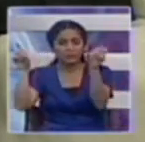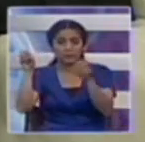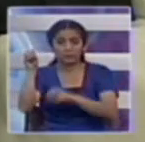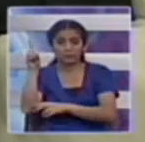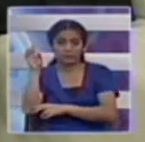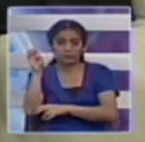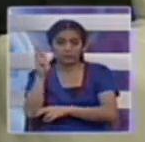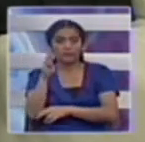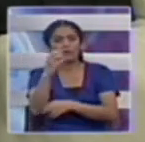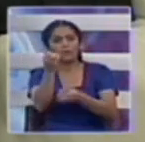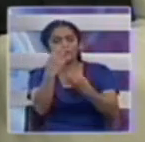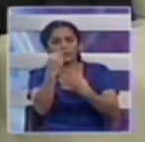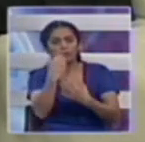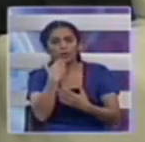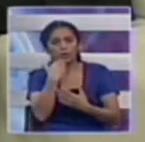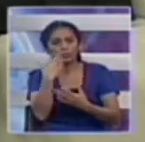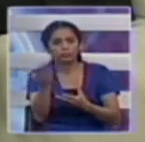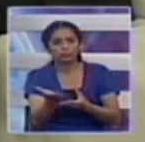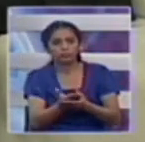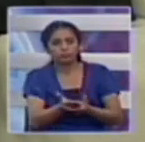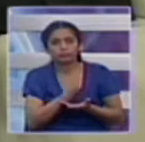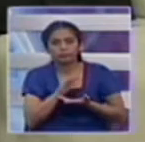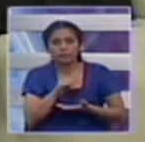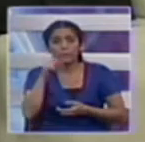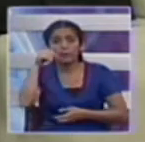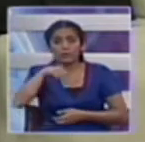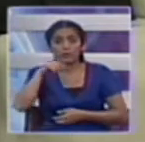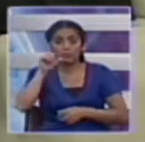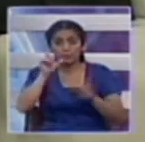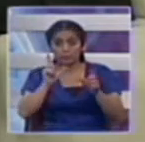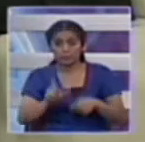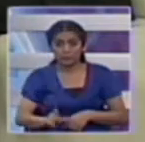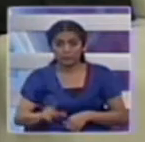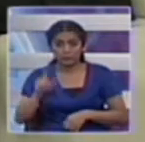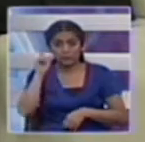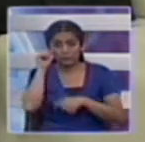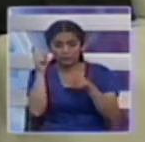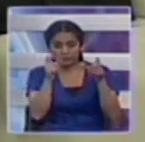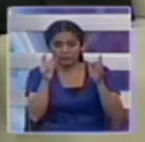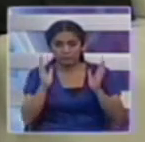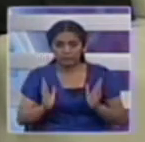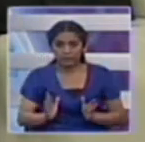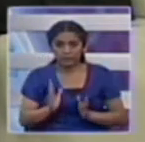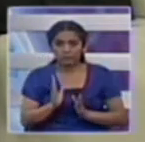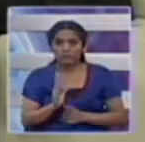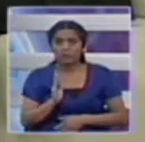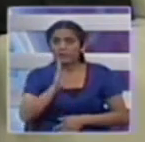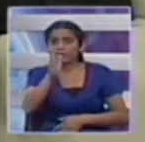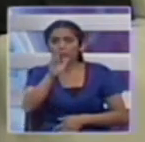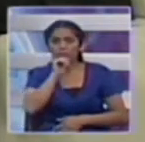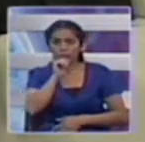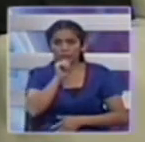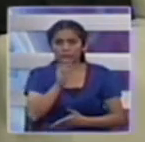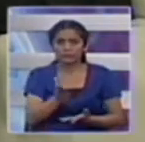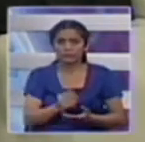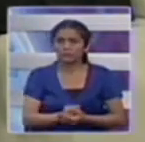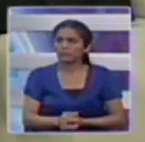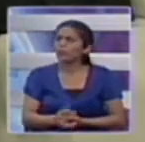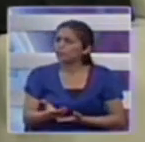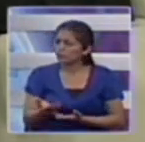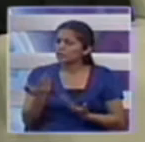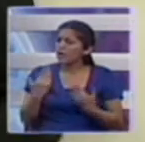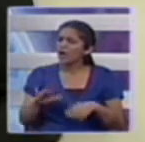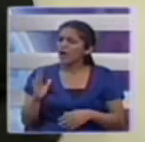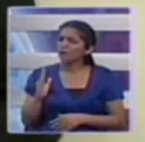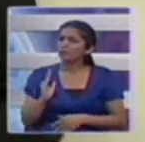ver esa información, pero el fiscal todavía no lo hace. Bueno, el fiscal fue el primero que lo hizo. Lo que no ha hecho